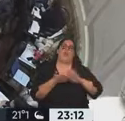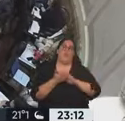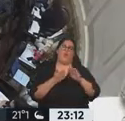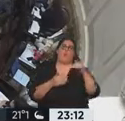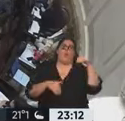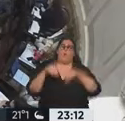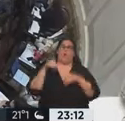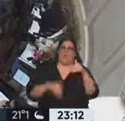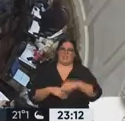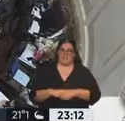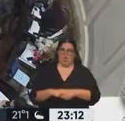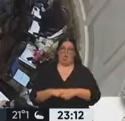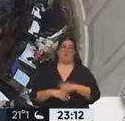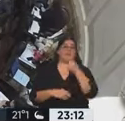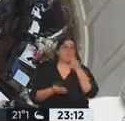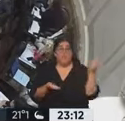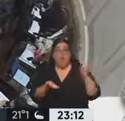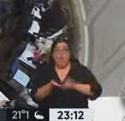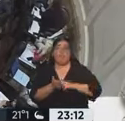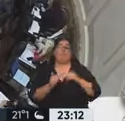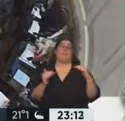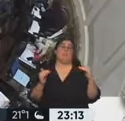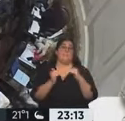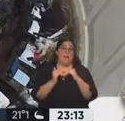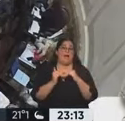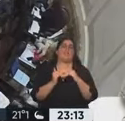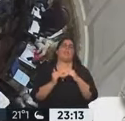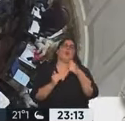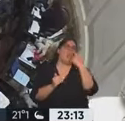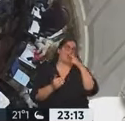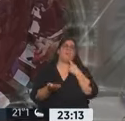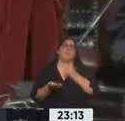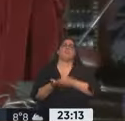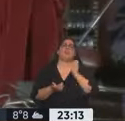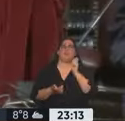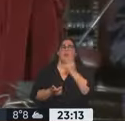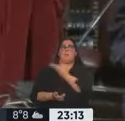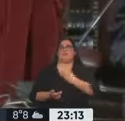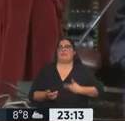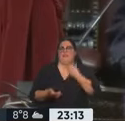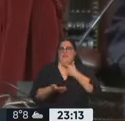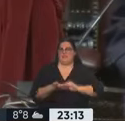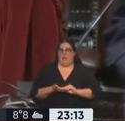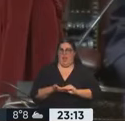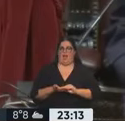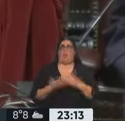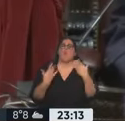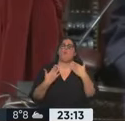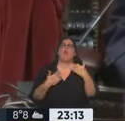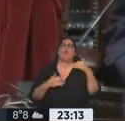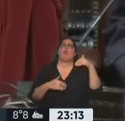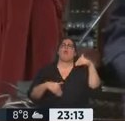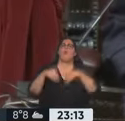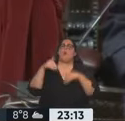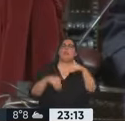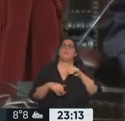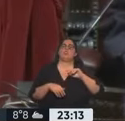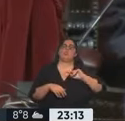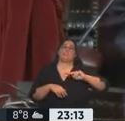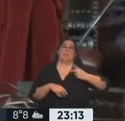votación y si esta vuelve a resultar empatada decide el voto del presidente pueden participar en la segunda votación los